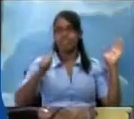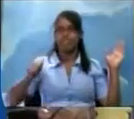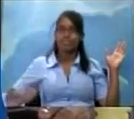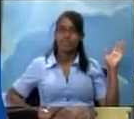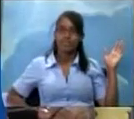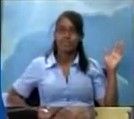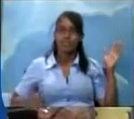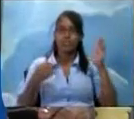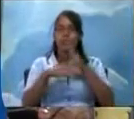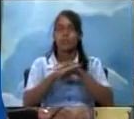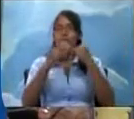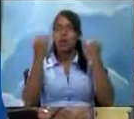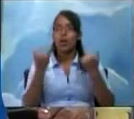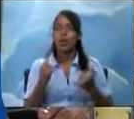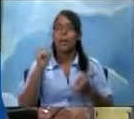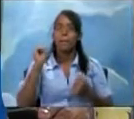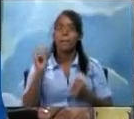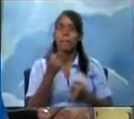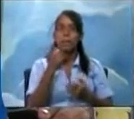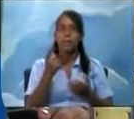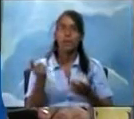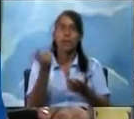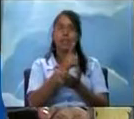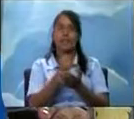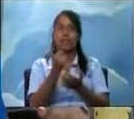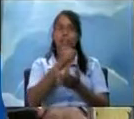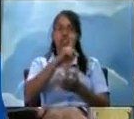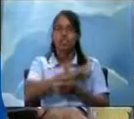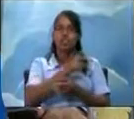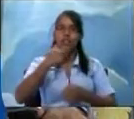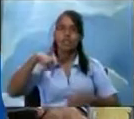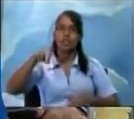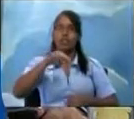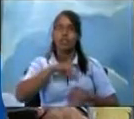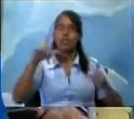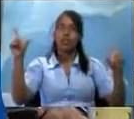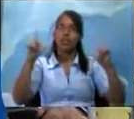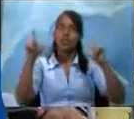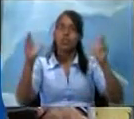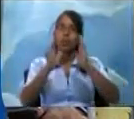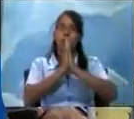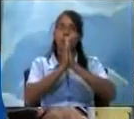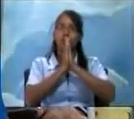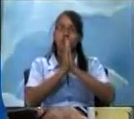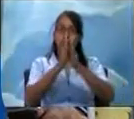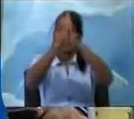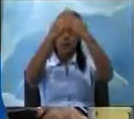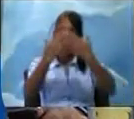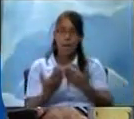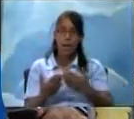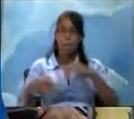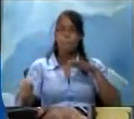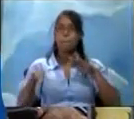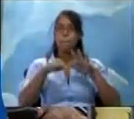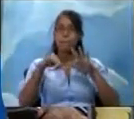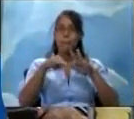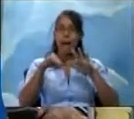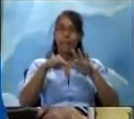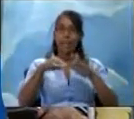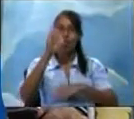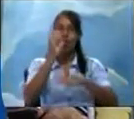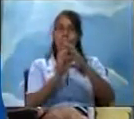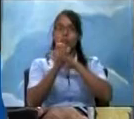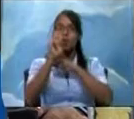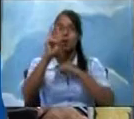Vamos ahora a la primera lección de nuestro matutino. Abra su Biblia en el libro de Mateo, capítulo